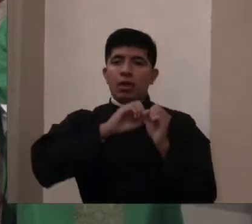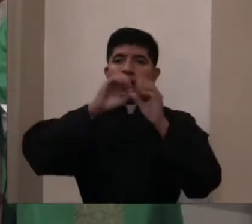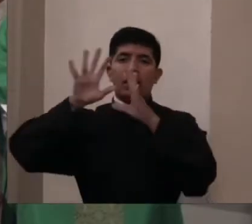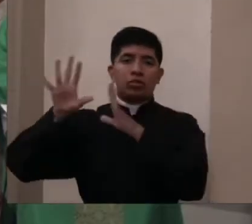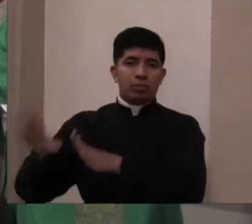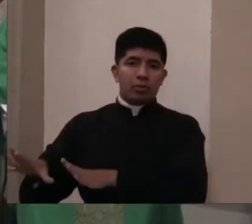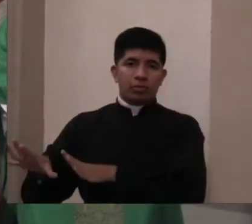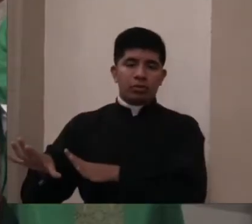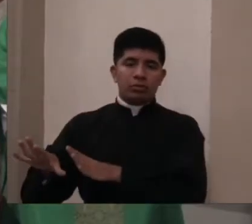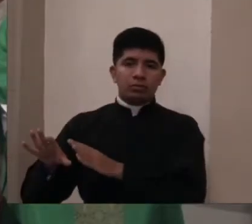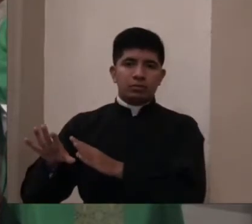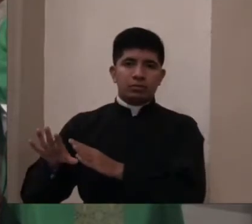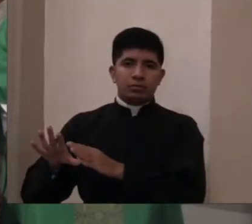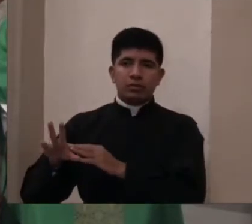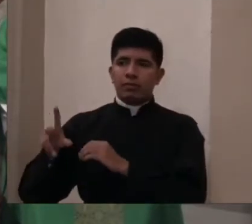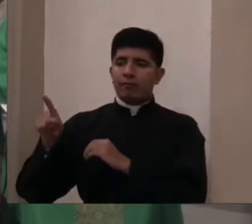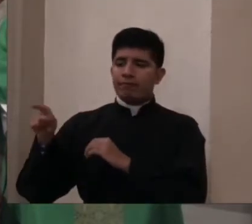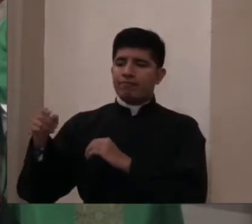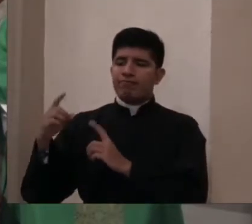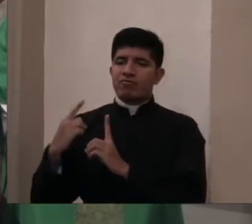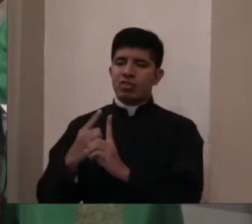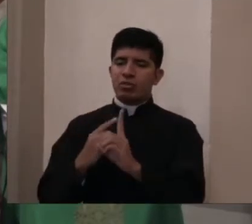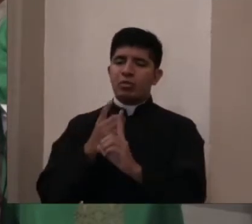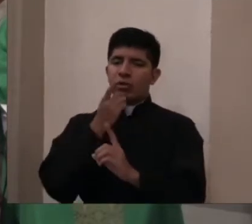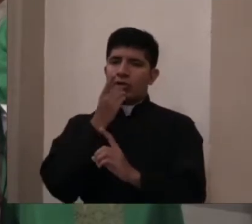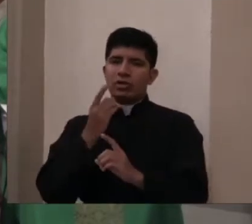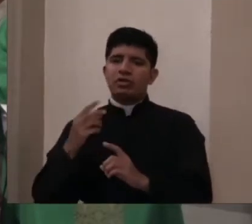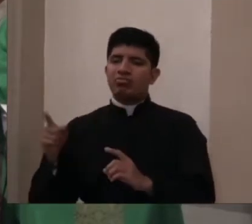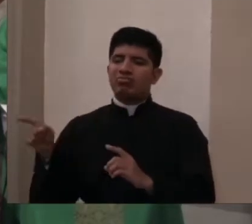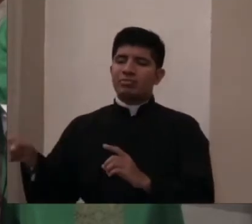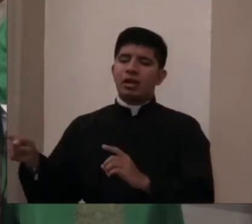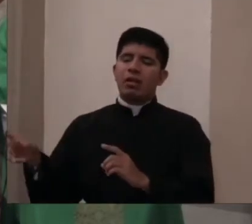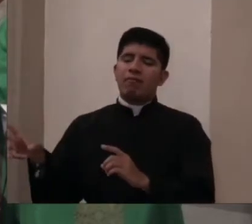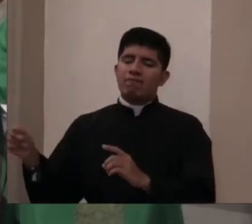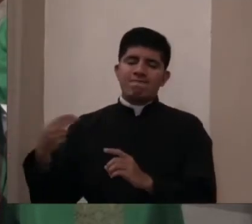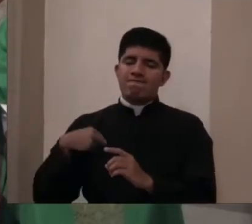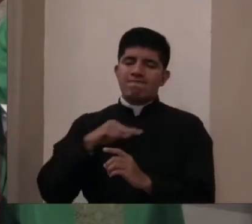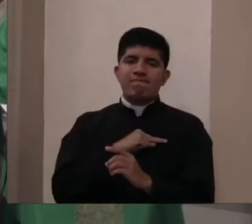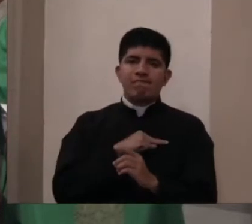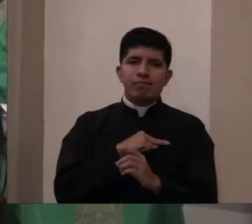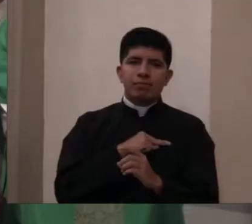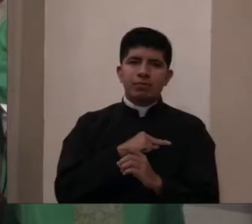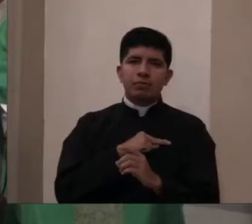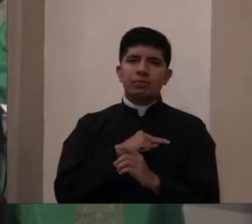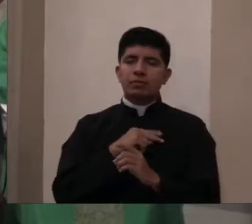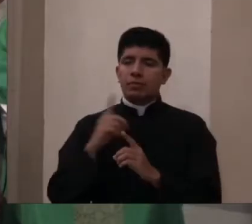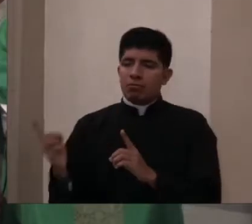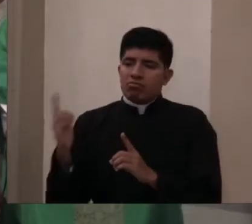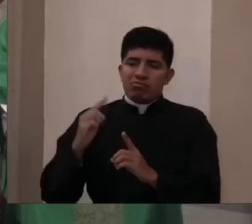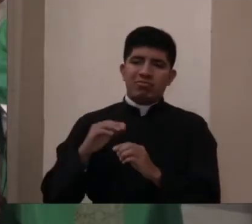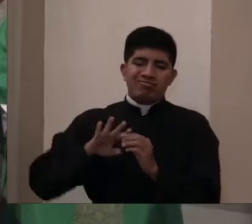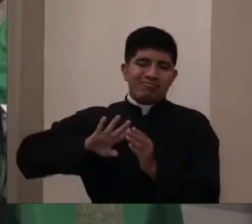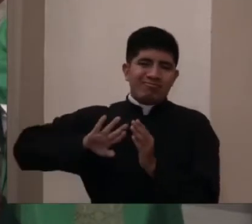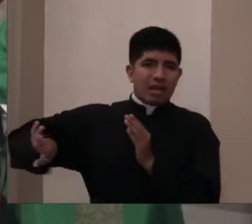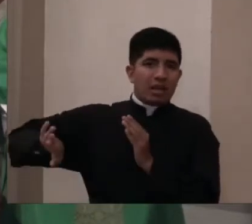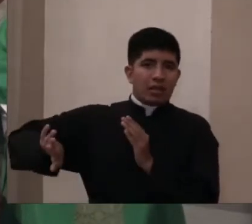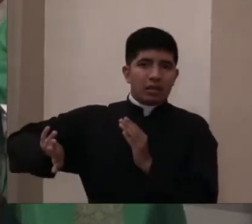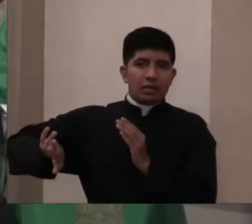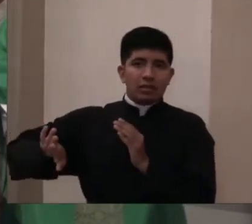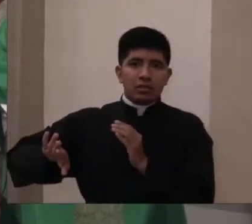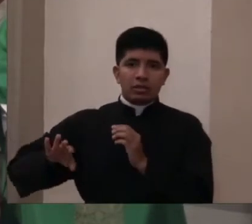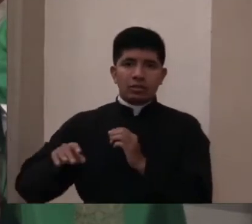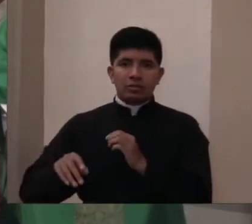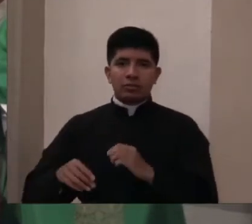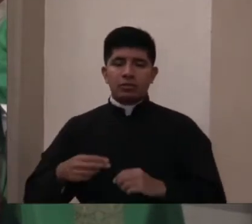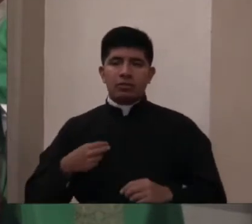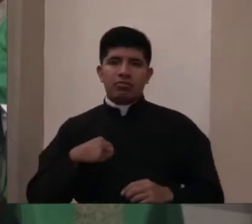es de los nuestros. ¿Y a poco no es cierto que también nosotros tendemos a crear nuestro, como